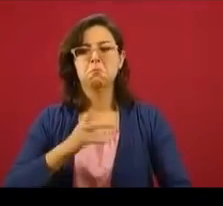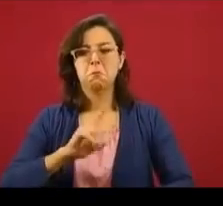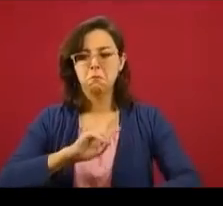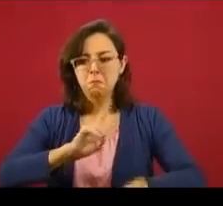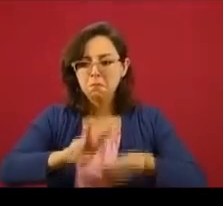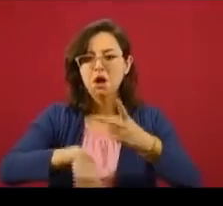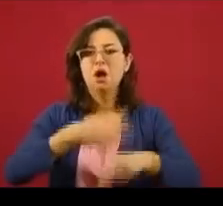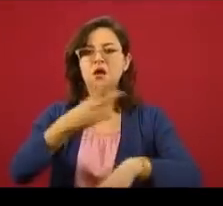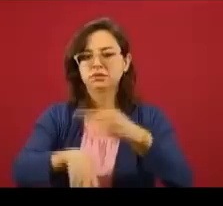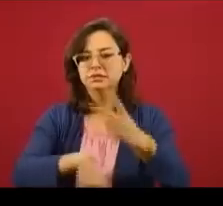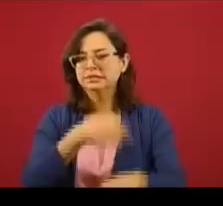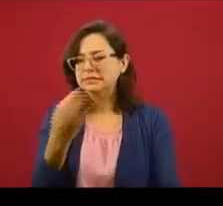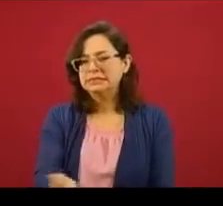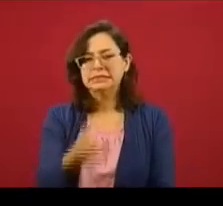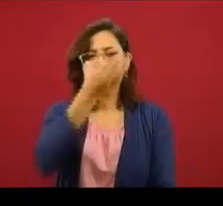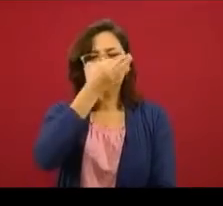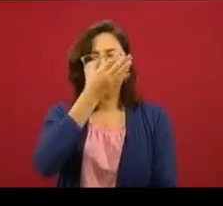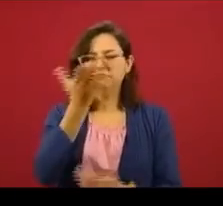salida.